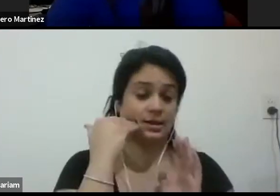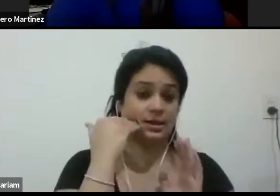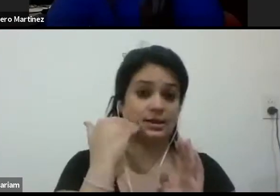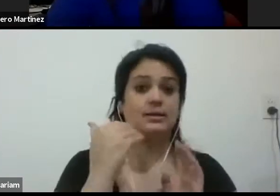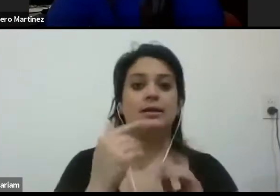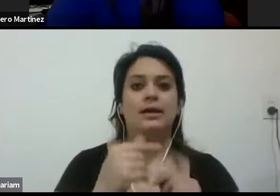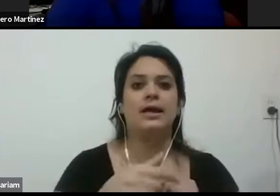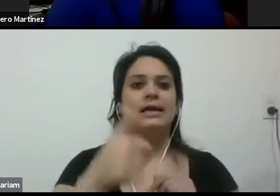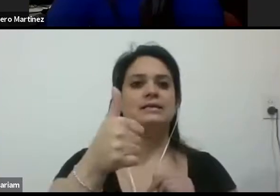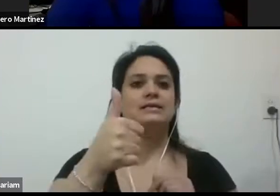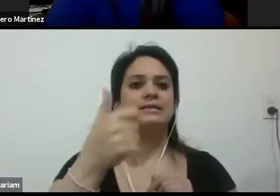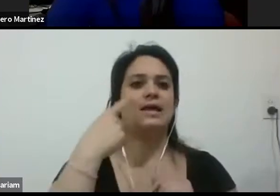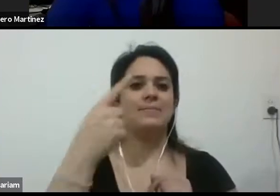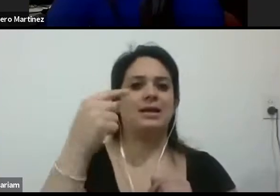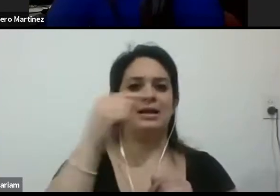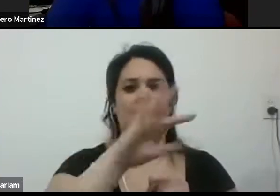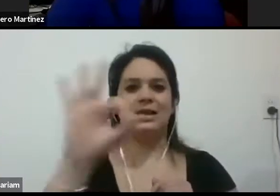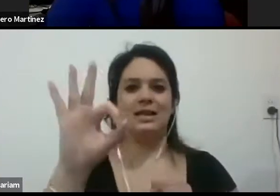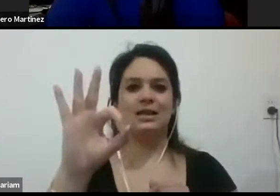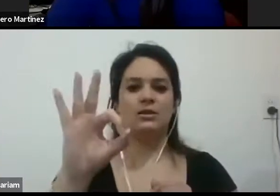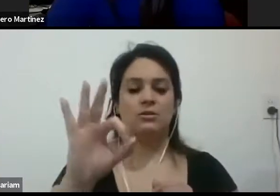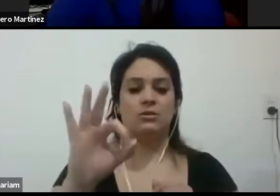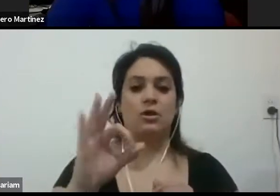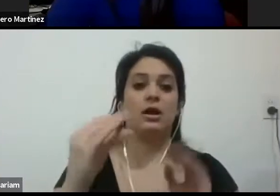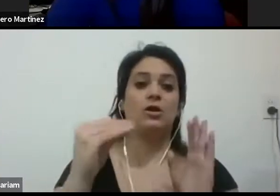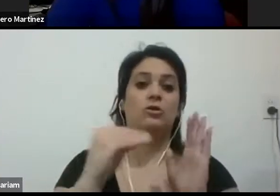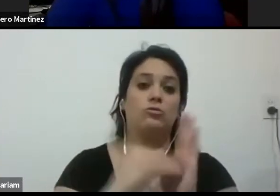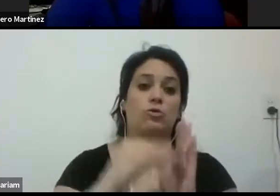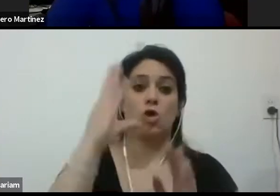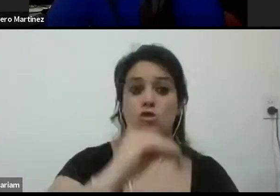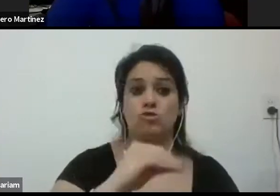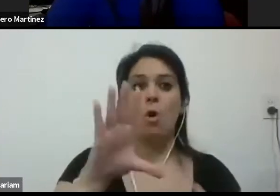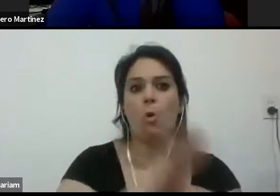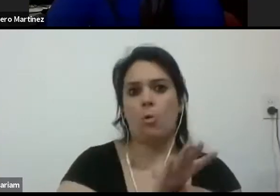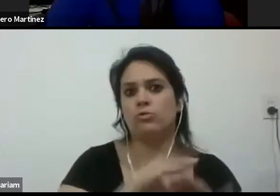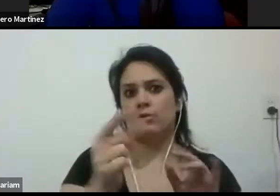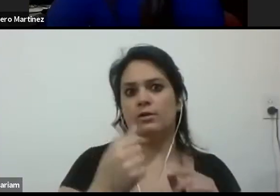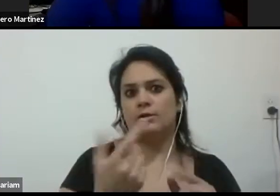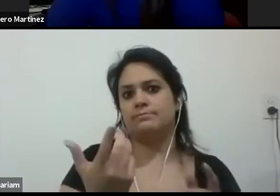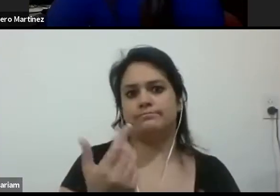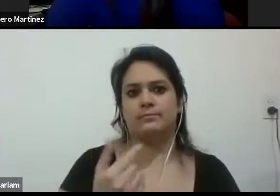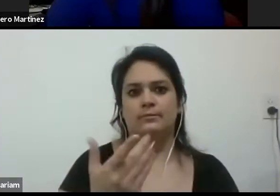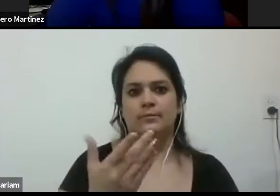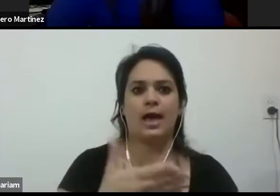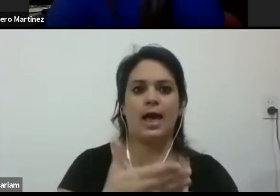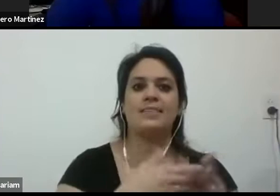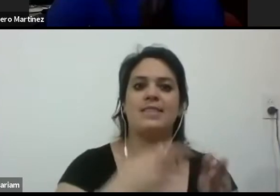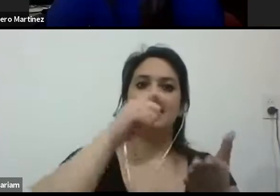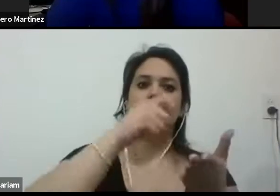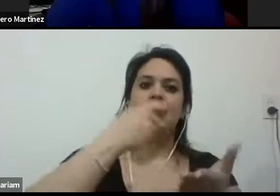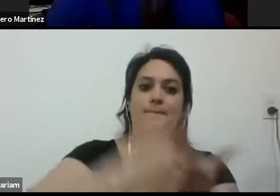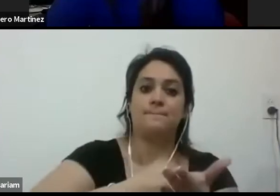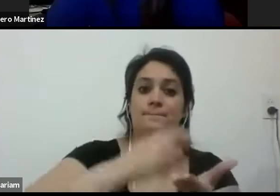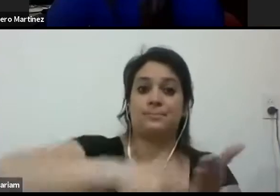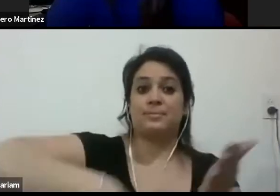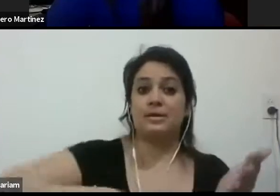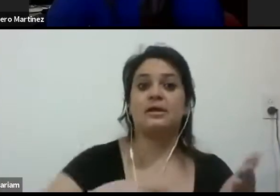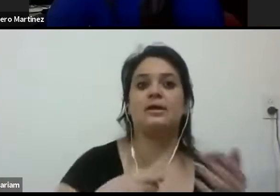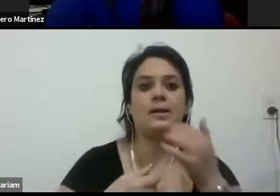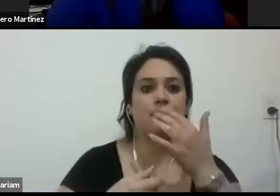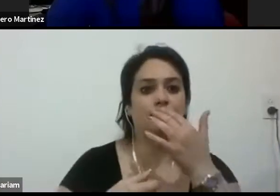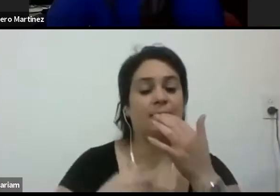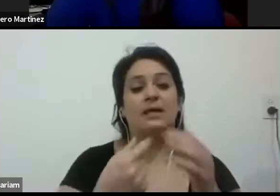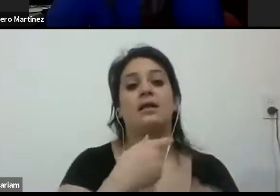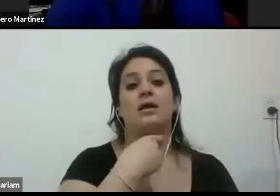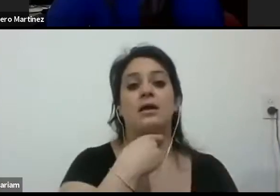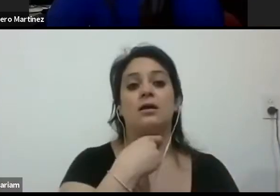6500 para los que se matriculen en el turno vespertino que es justamente que en realidad antes de matricularse vamos a esperar completar el cupo